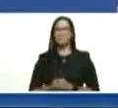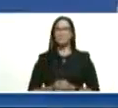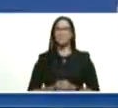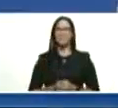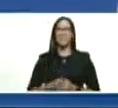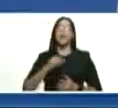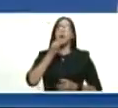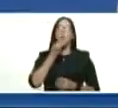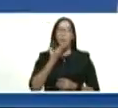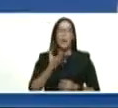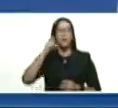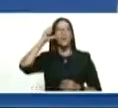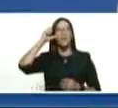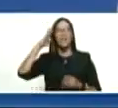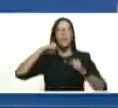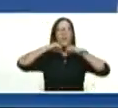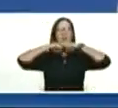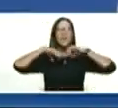Bueno, que Dios me la bendiga.